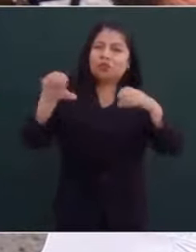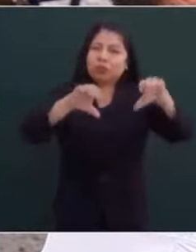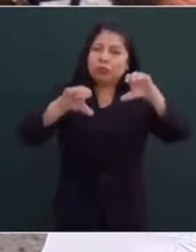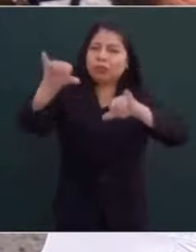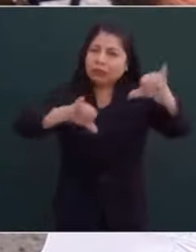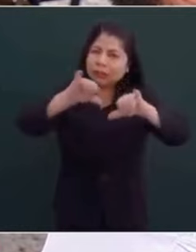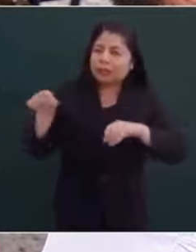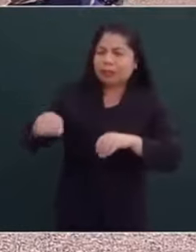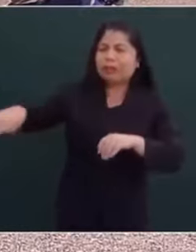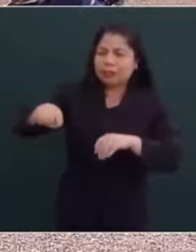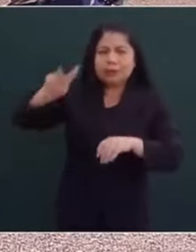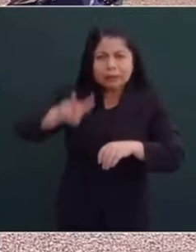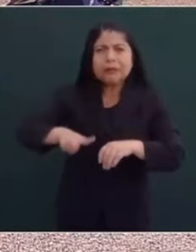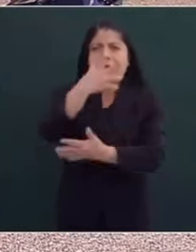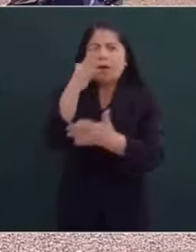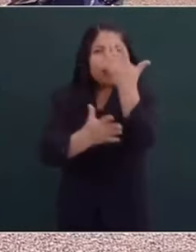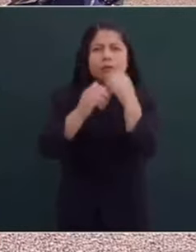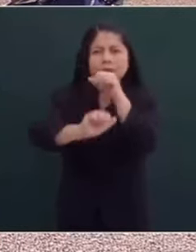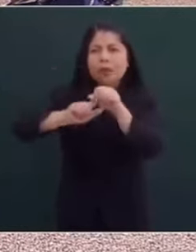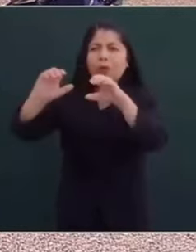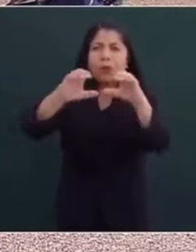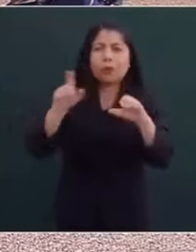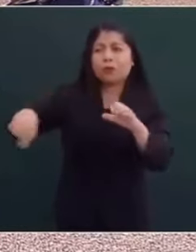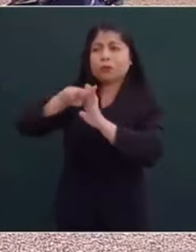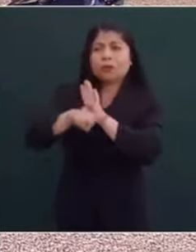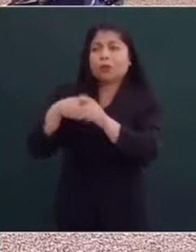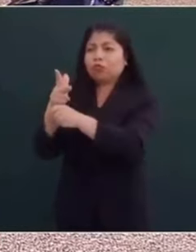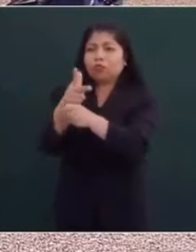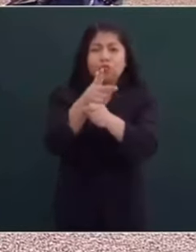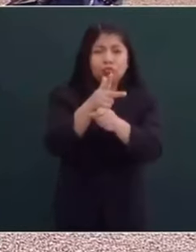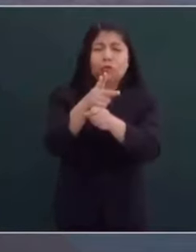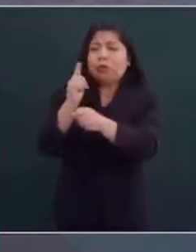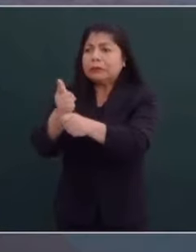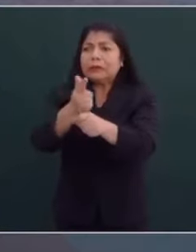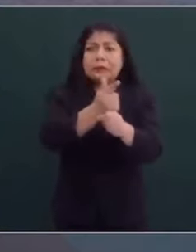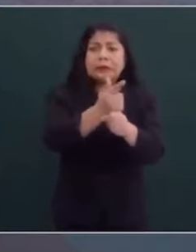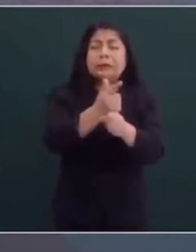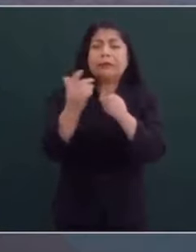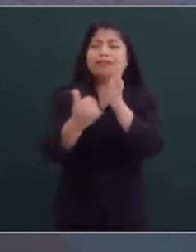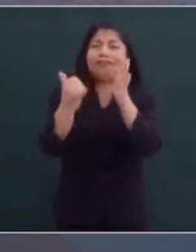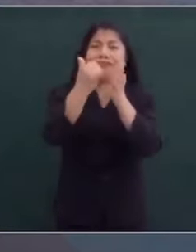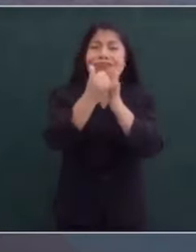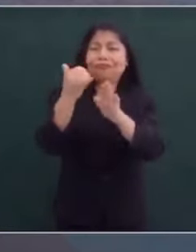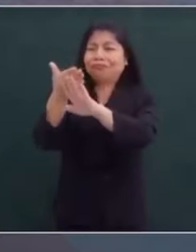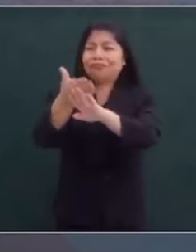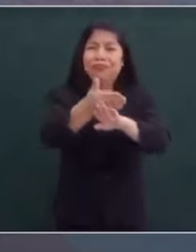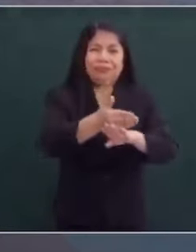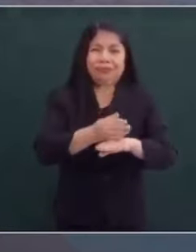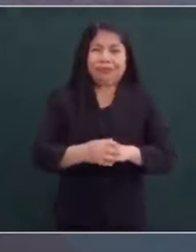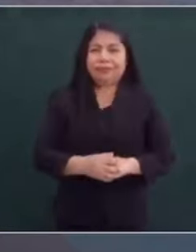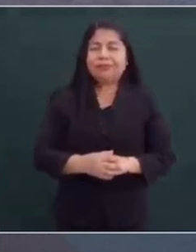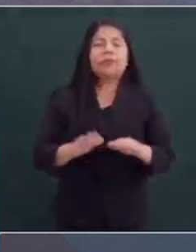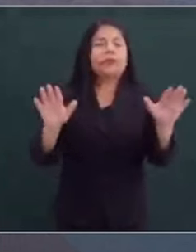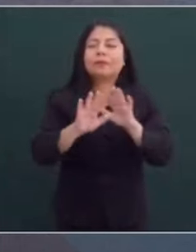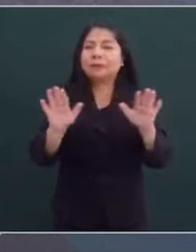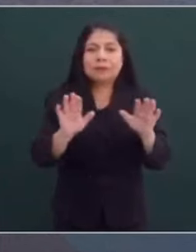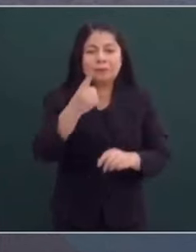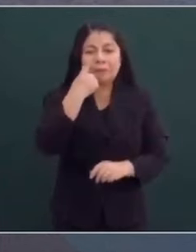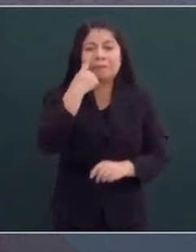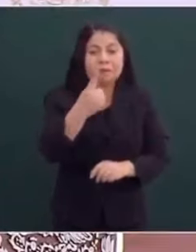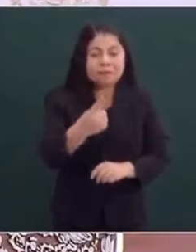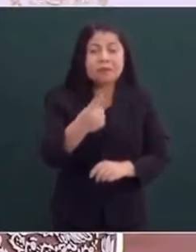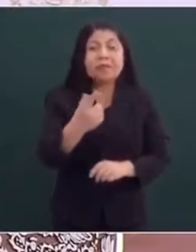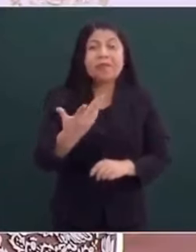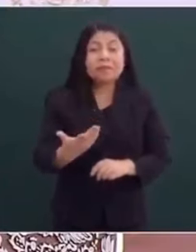trayectoria en la región, que han documentado no solamente esto del tren, o sea, han detenido unos megaproyectos importantes. No. Es que no coincido con usted porque han destruido,